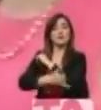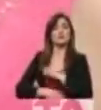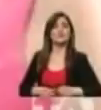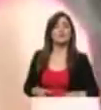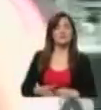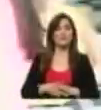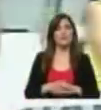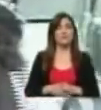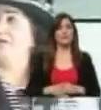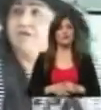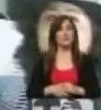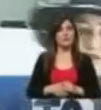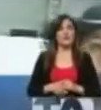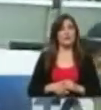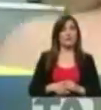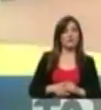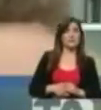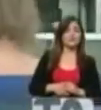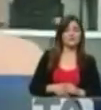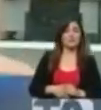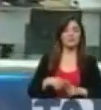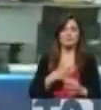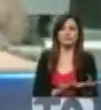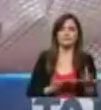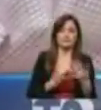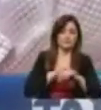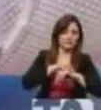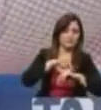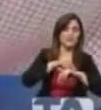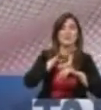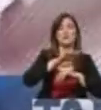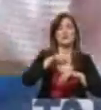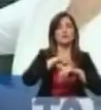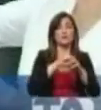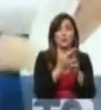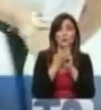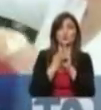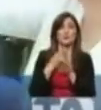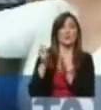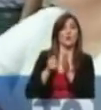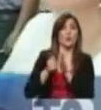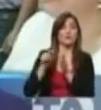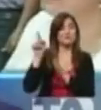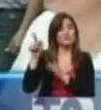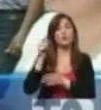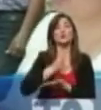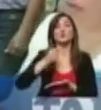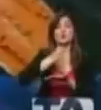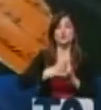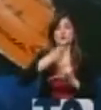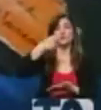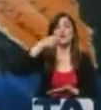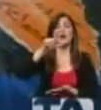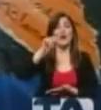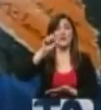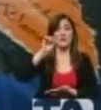Tomó más de 24 horas conocer su resolución y no fue la esperada por los demandantes. La jueza de garantías penales de Guayas, Gladys